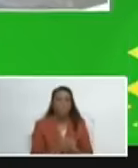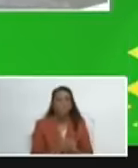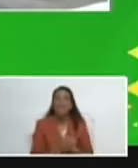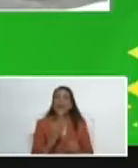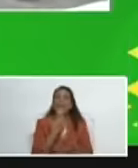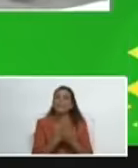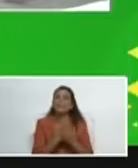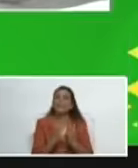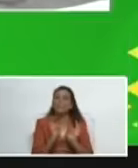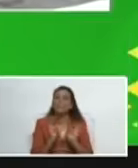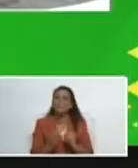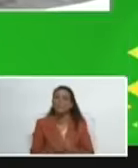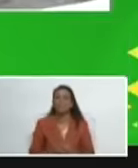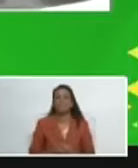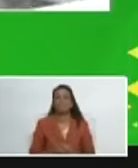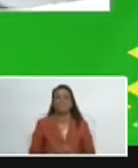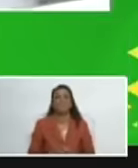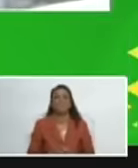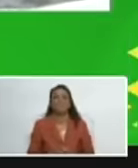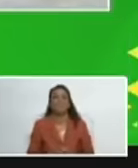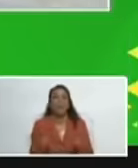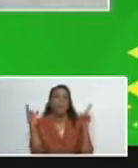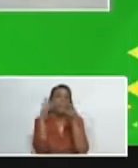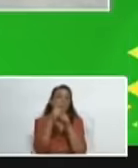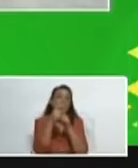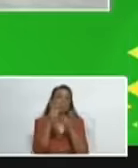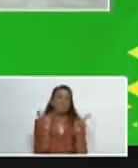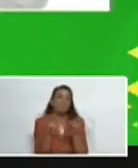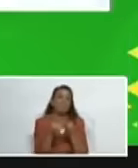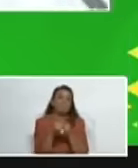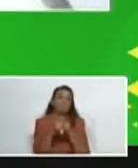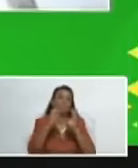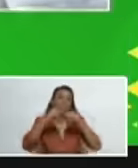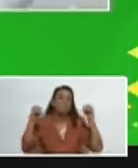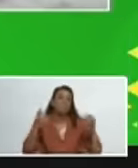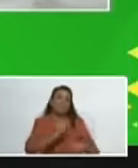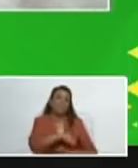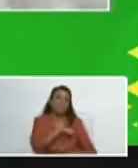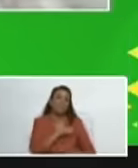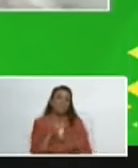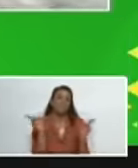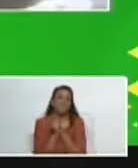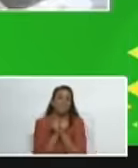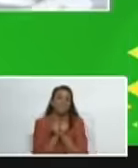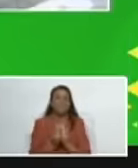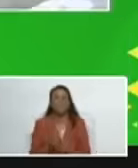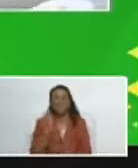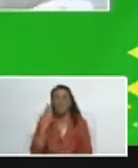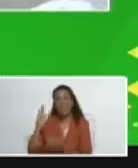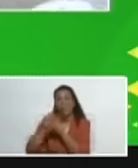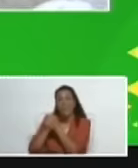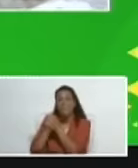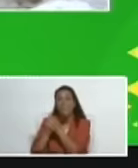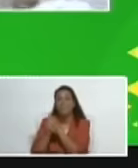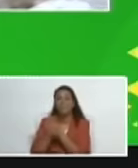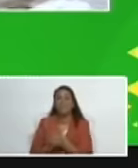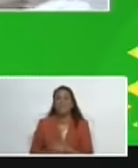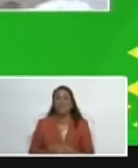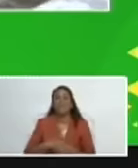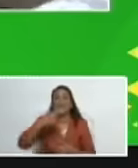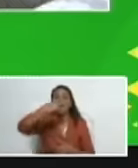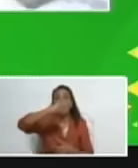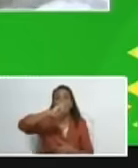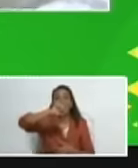Gracias. Bueno, presidente, aquí está el compañero Luqui, Jin Hong Chen,